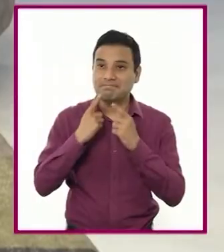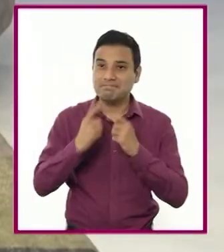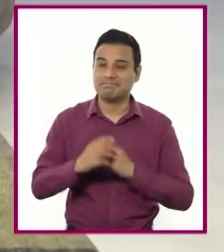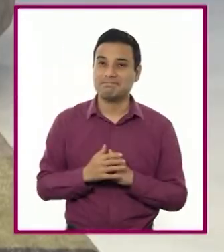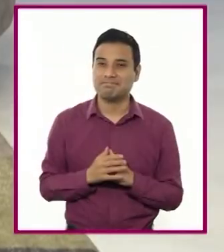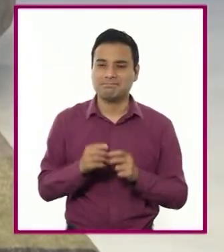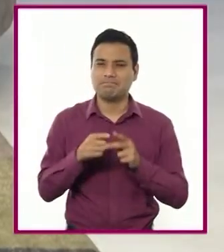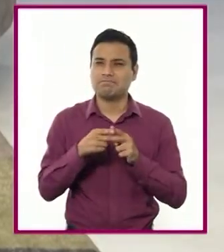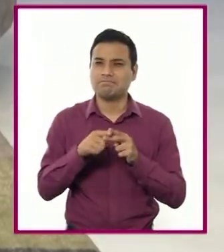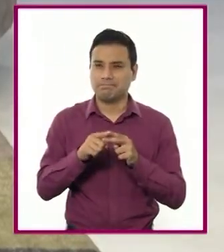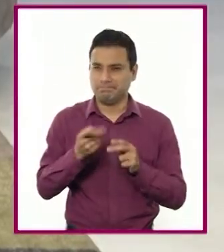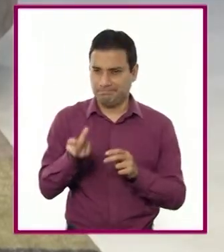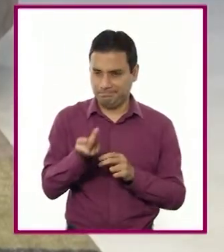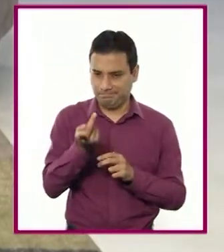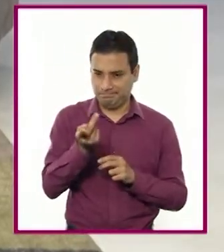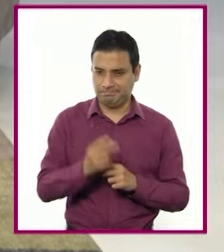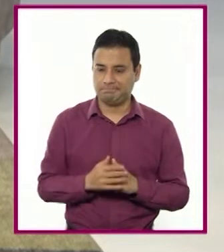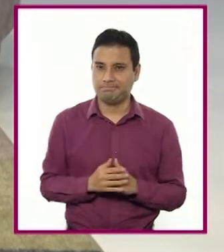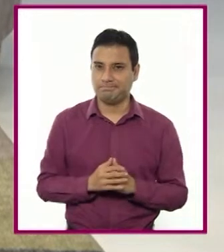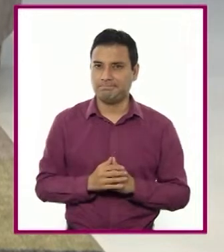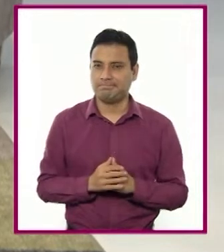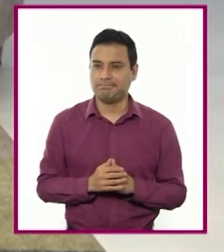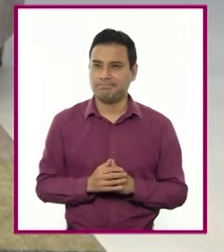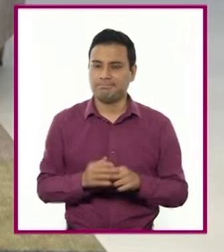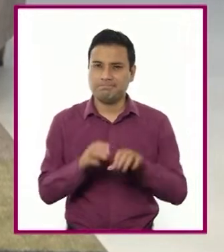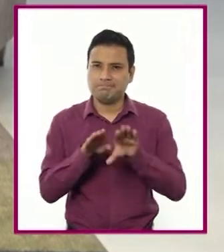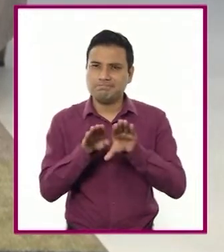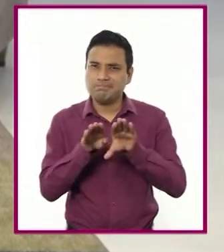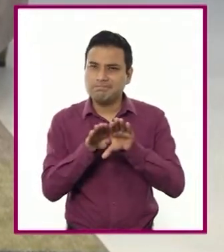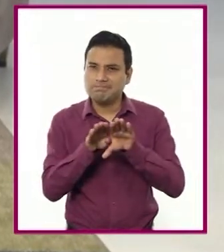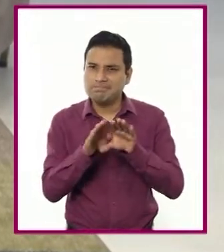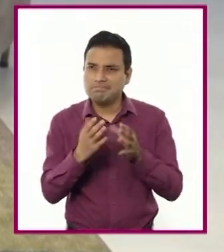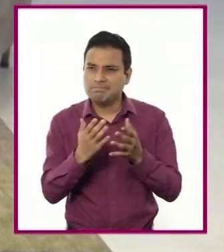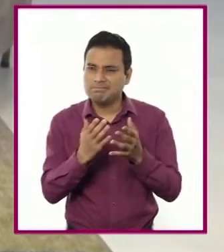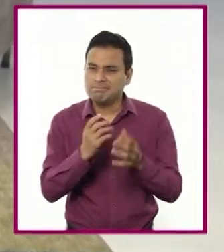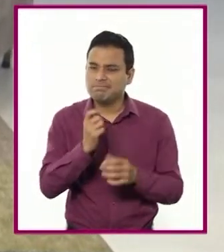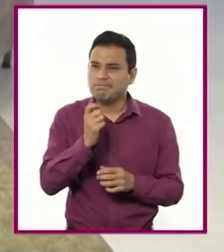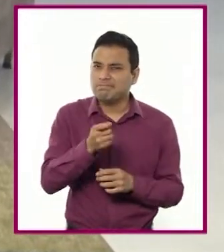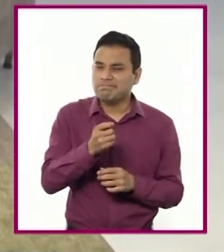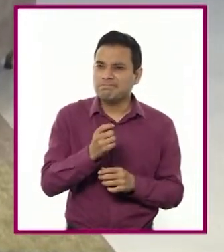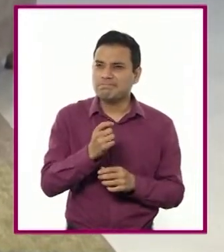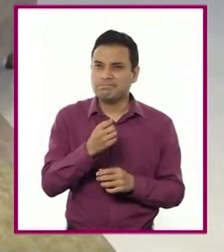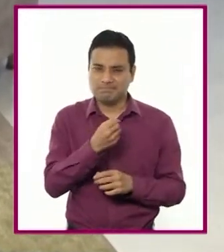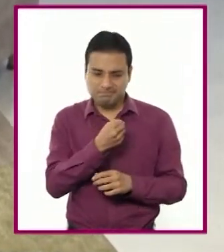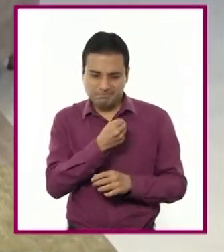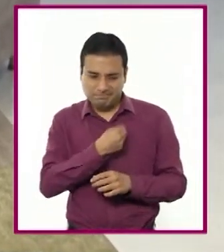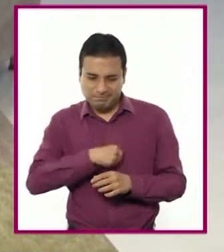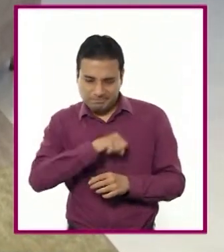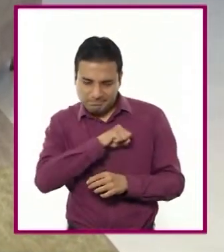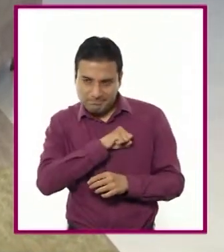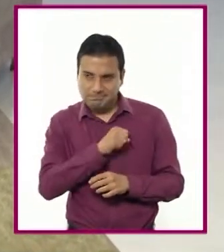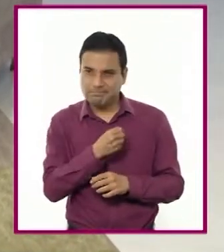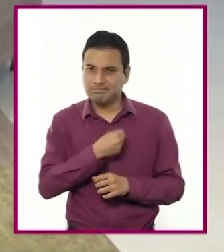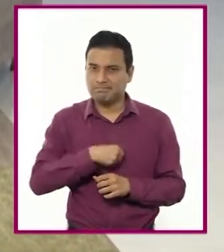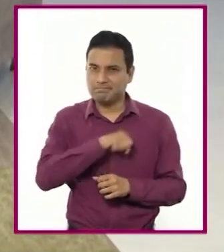Voy a comenzar por preguntarle, maestra, ¿cómo podemos entender el término salud